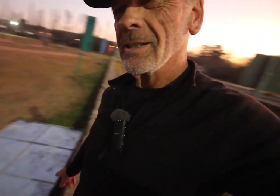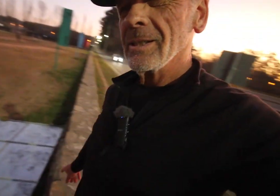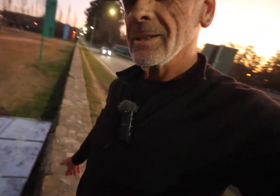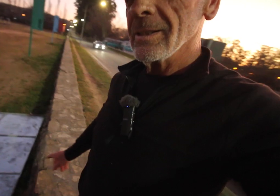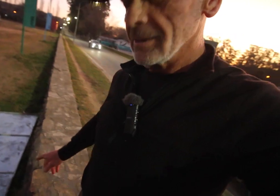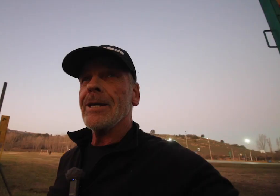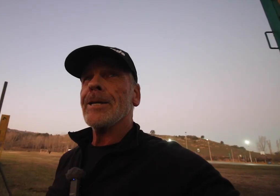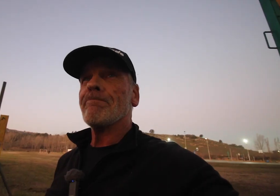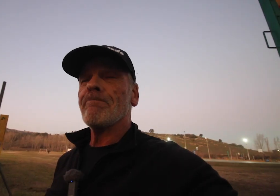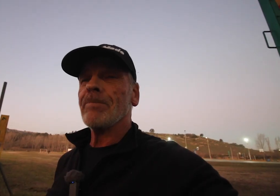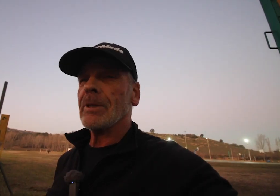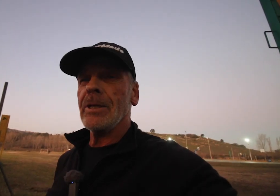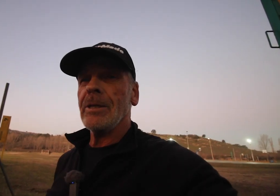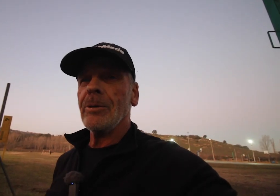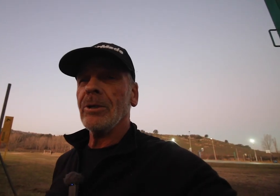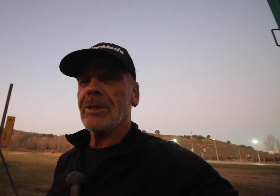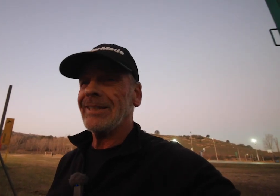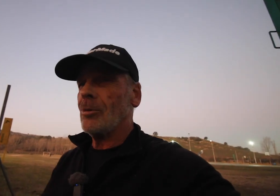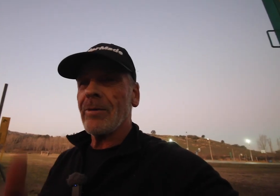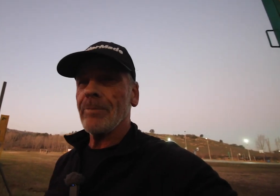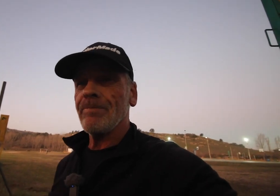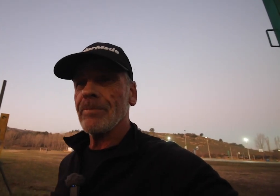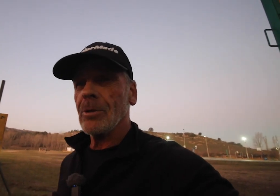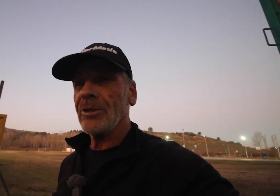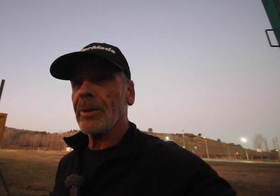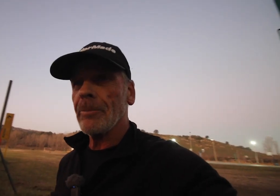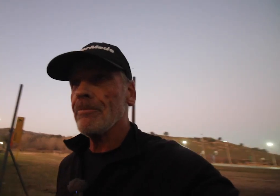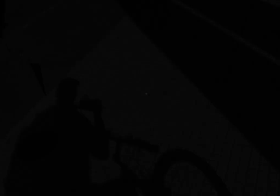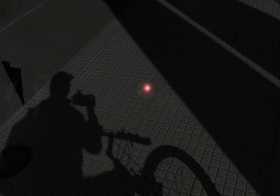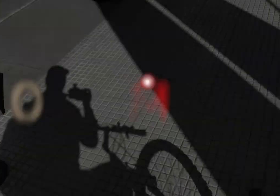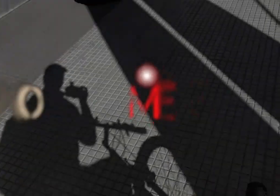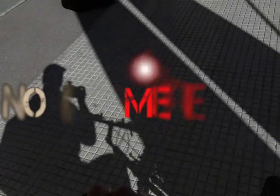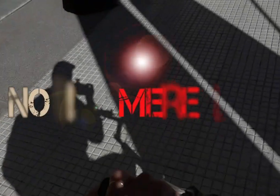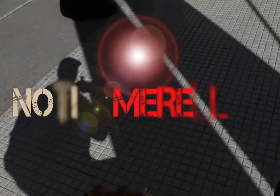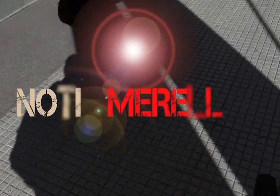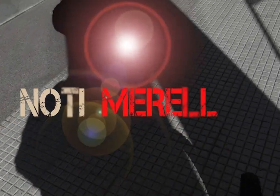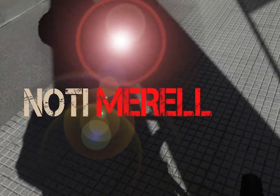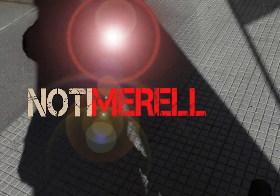difundirlo, y bueno, que sea todo para bien, como siempre.